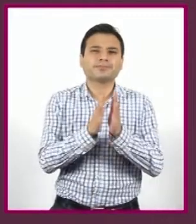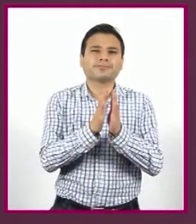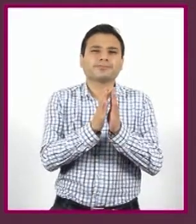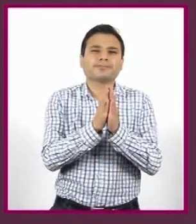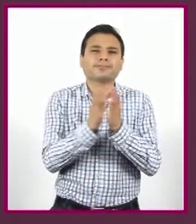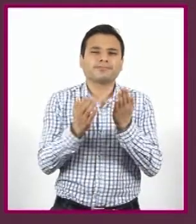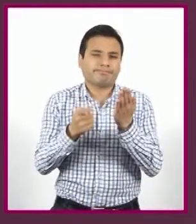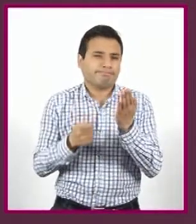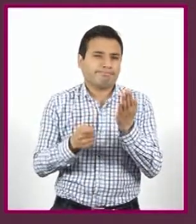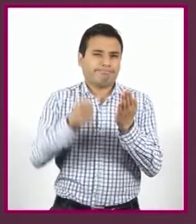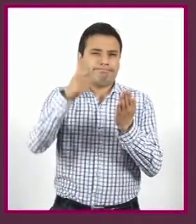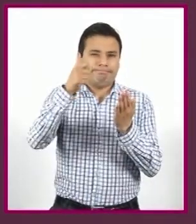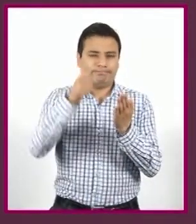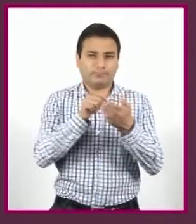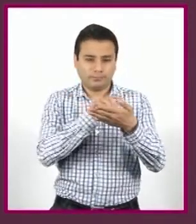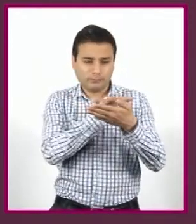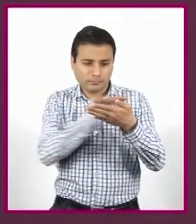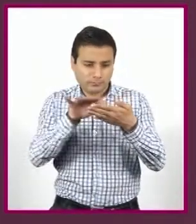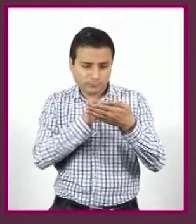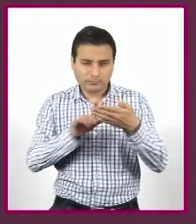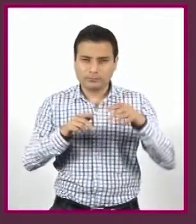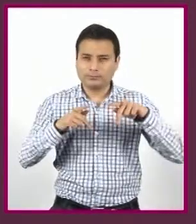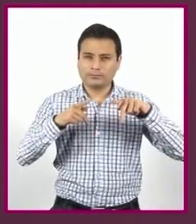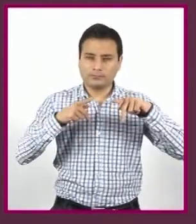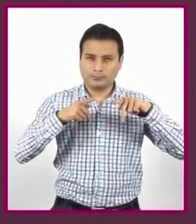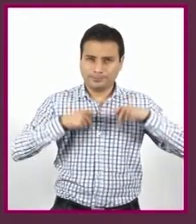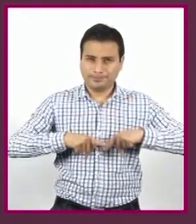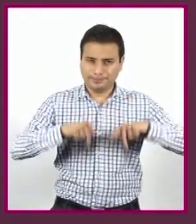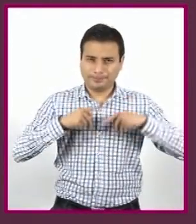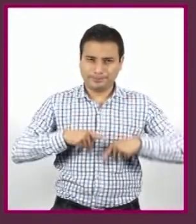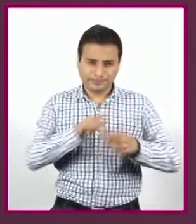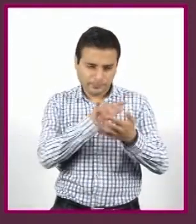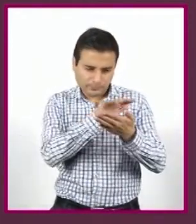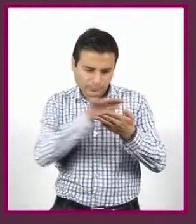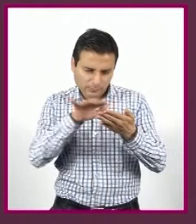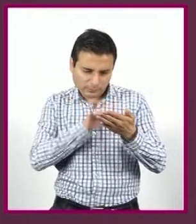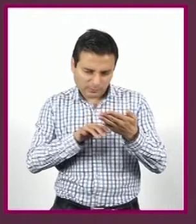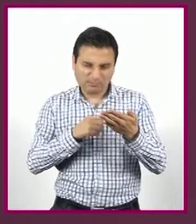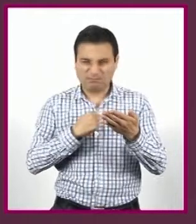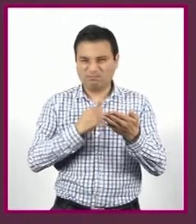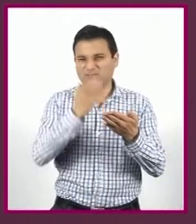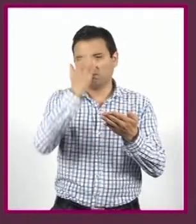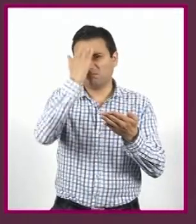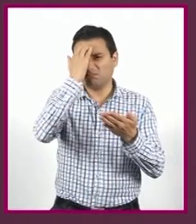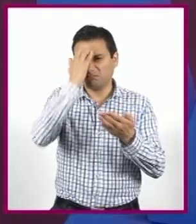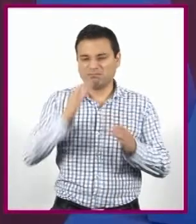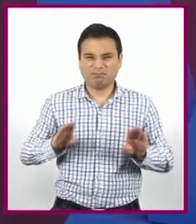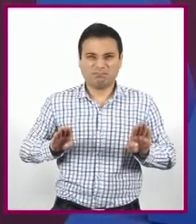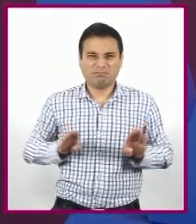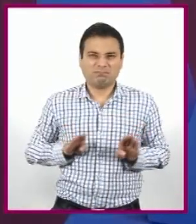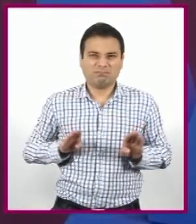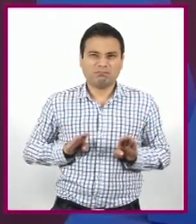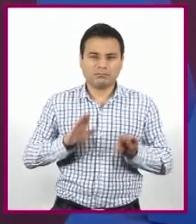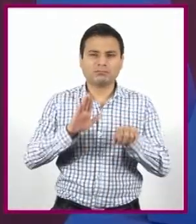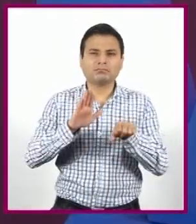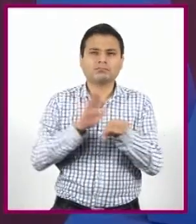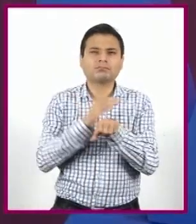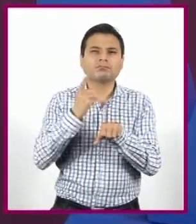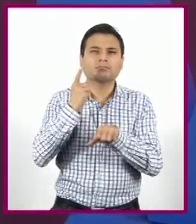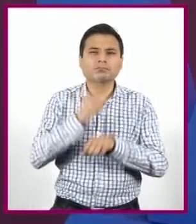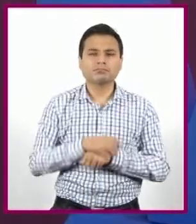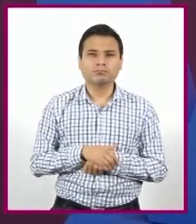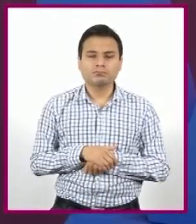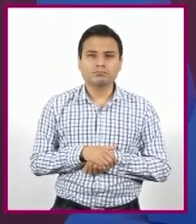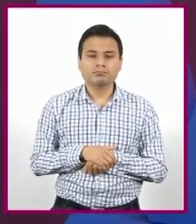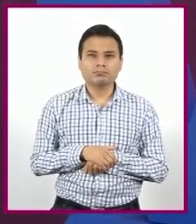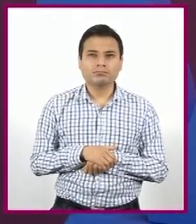vez con un texto, los lectores sepan más o menos de qué tipo de texto se trata? ¿Alguna vez se han